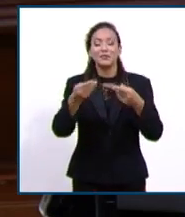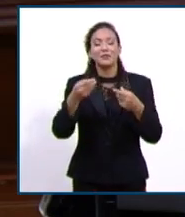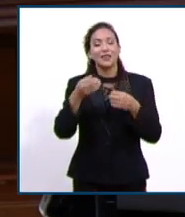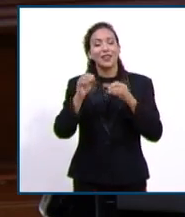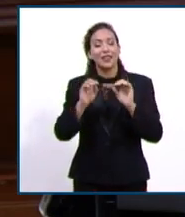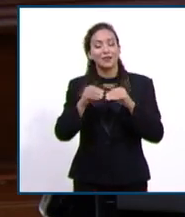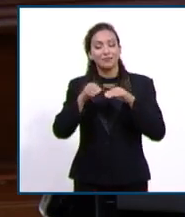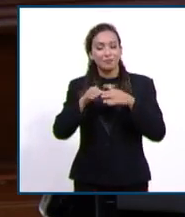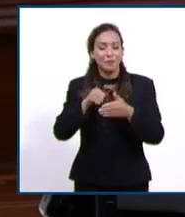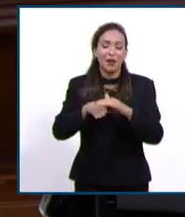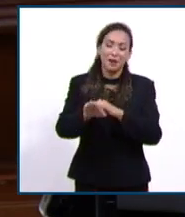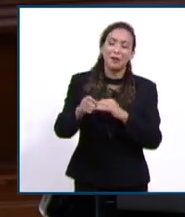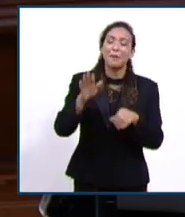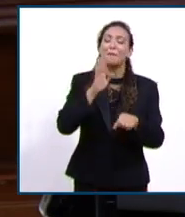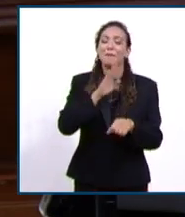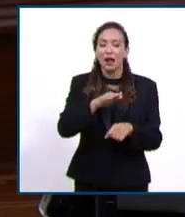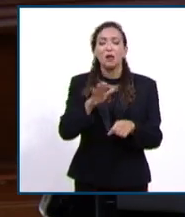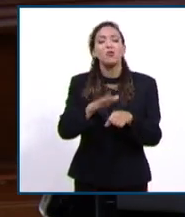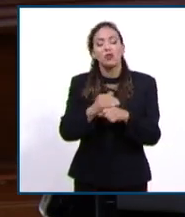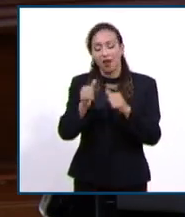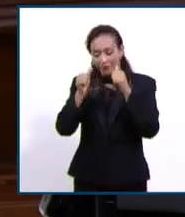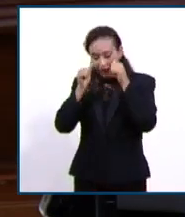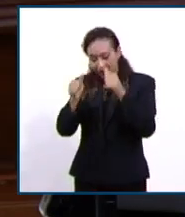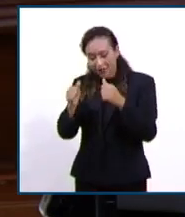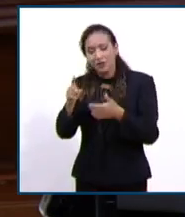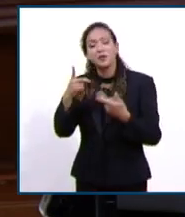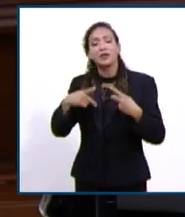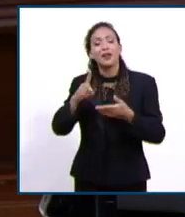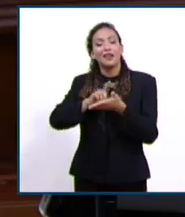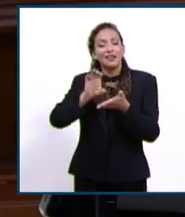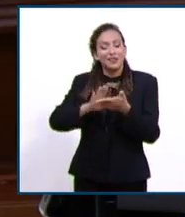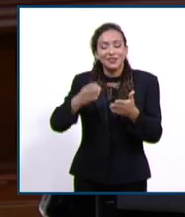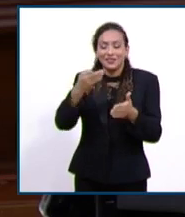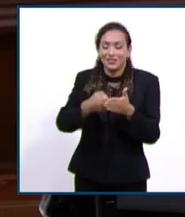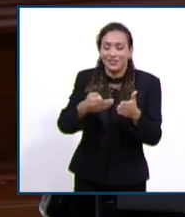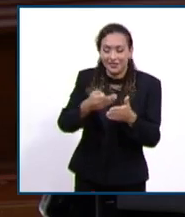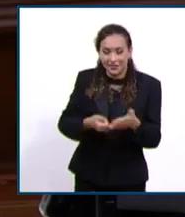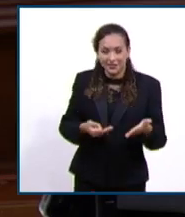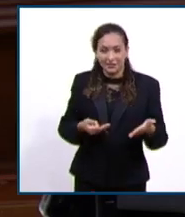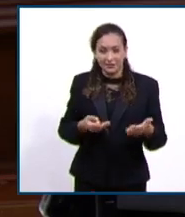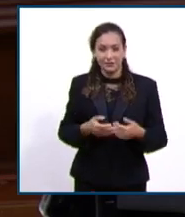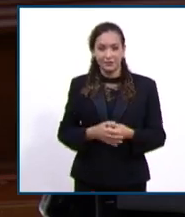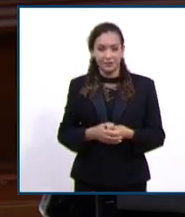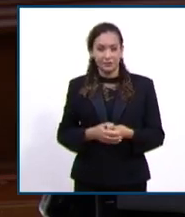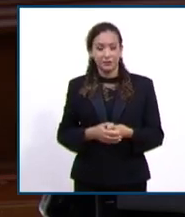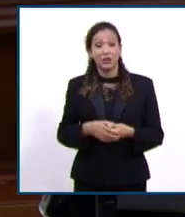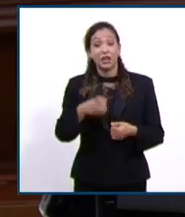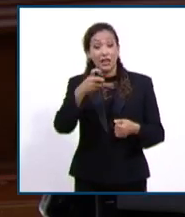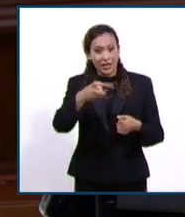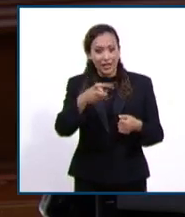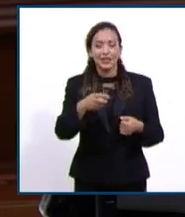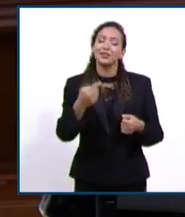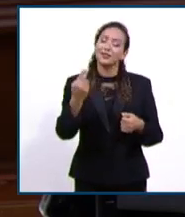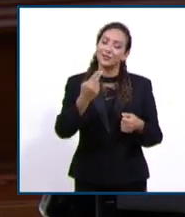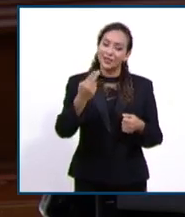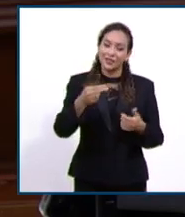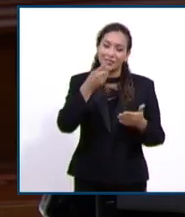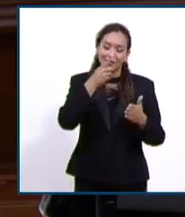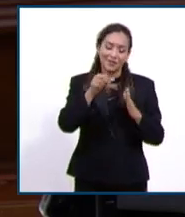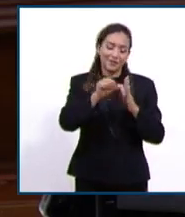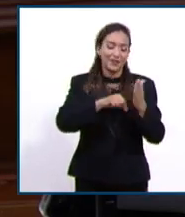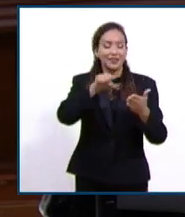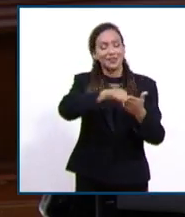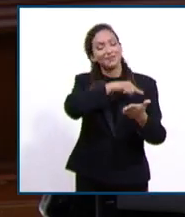a cabo la consulta a las personas con discapacidad y en esa tesitura correspondería declarar la invalidez